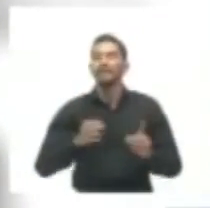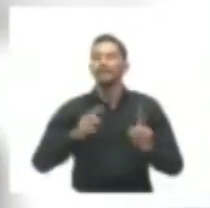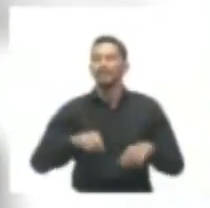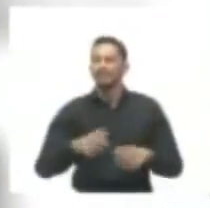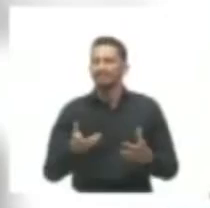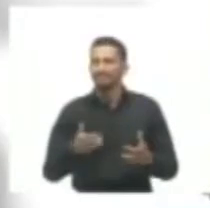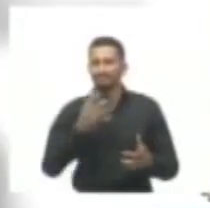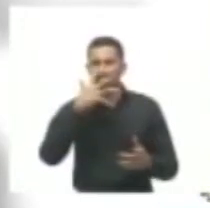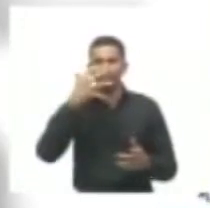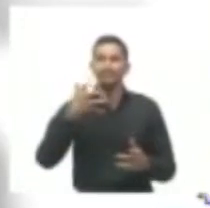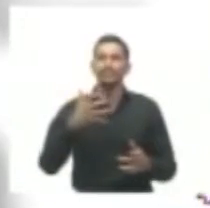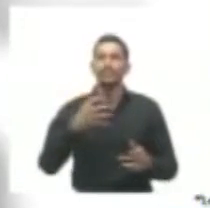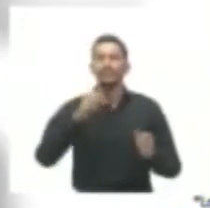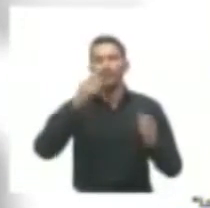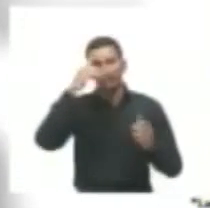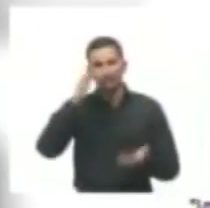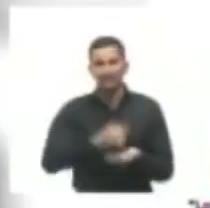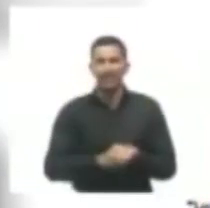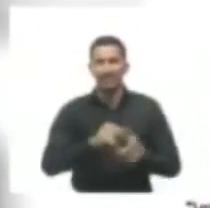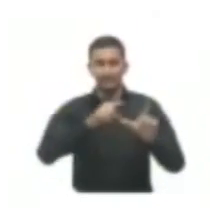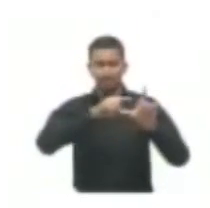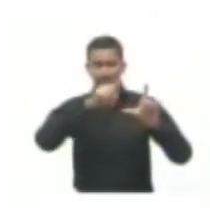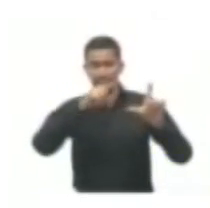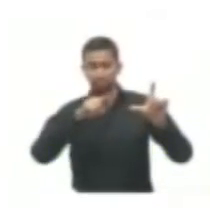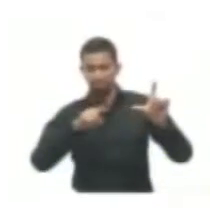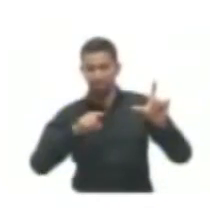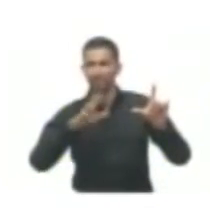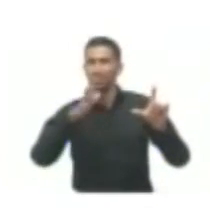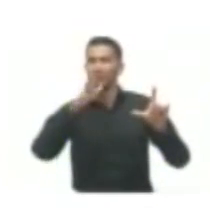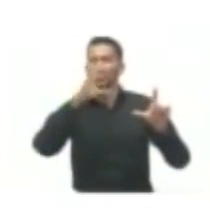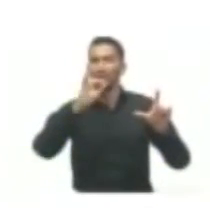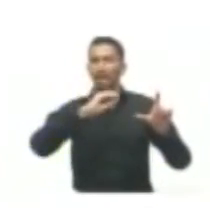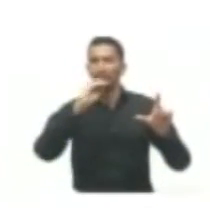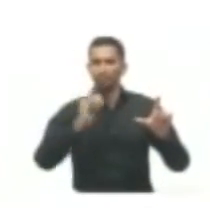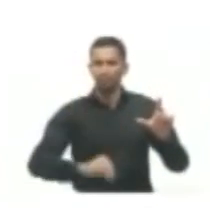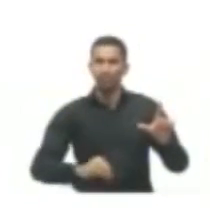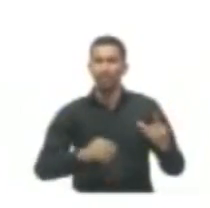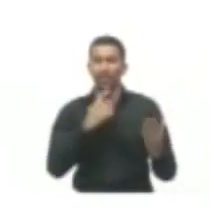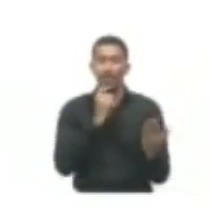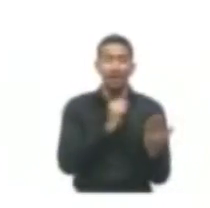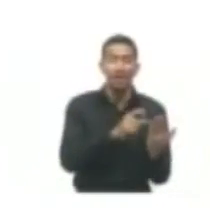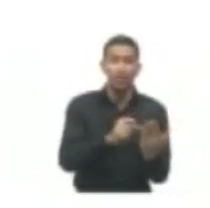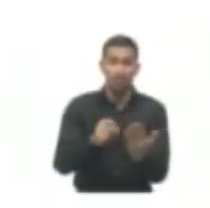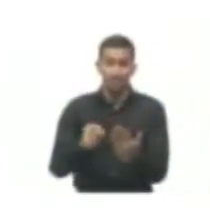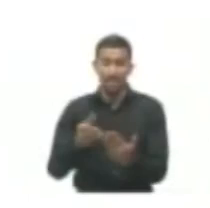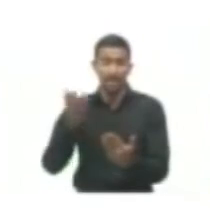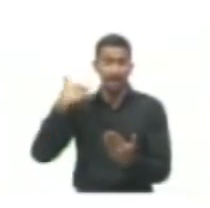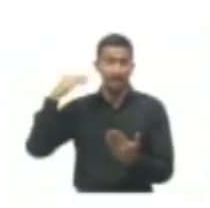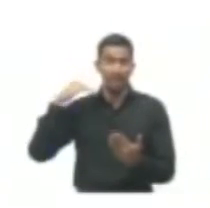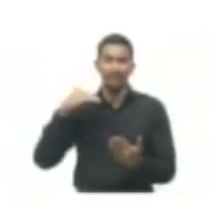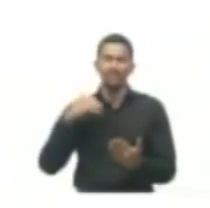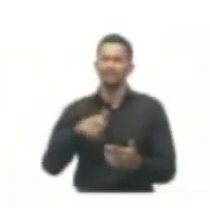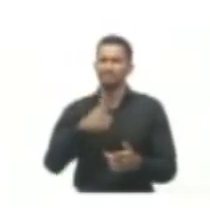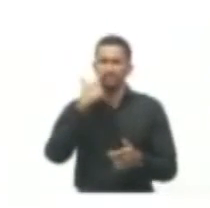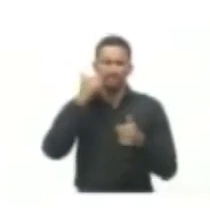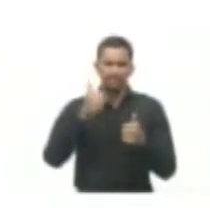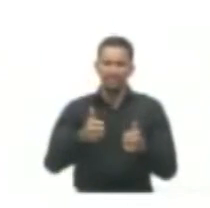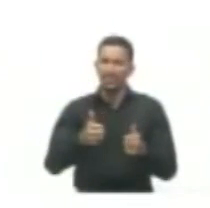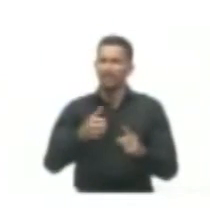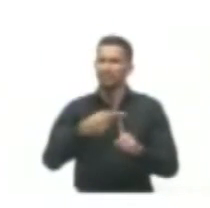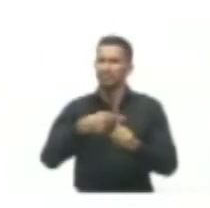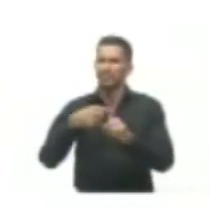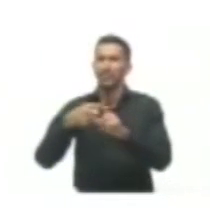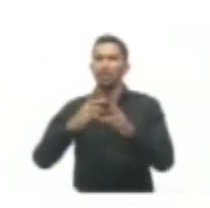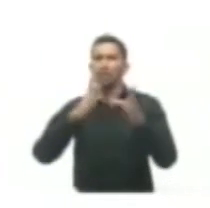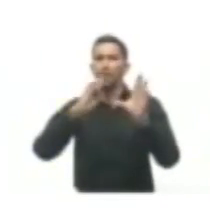llegar a un descenso hasta de un 50%. En las encuestas se pasó de una favorabilidad del 93% en su mejor